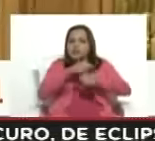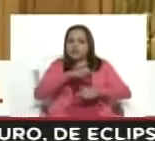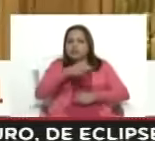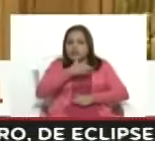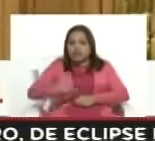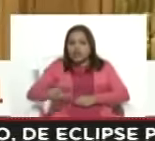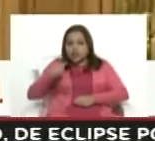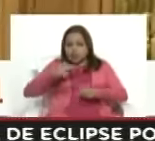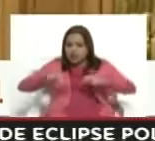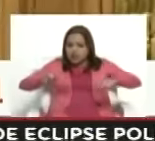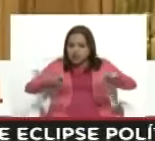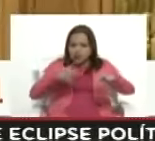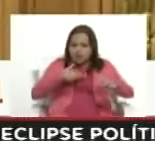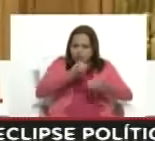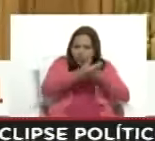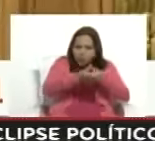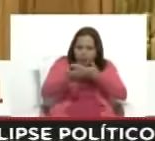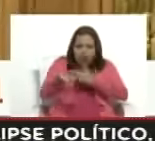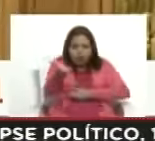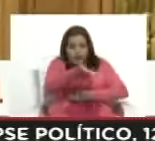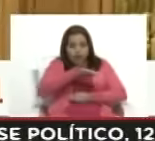ellos.